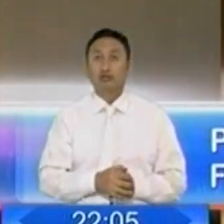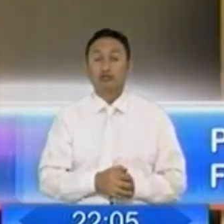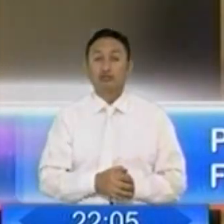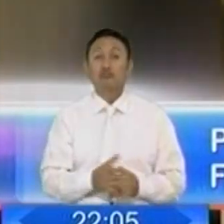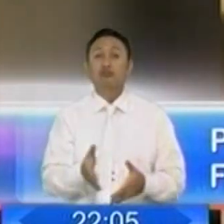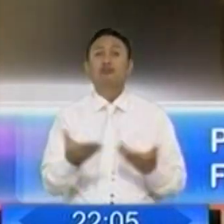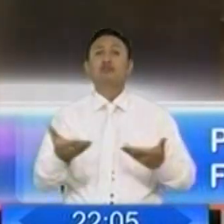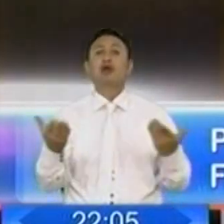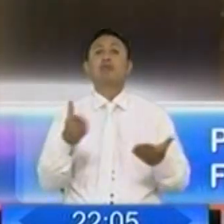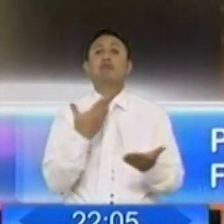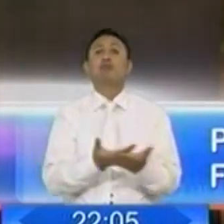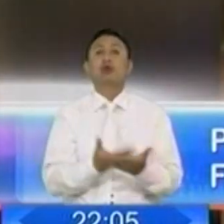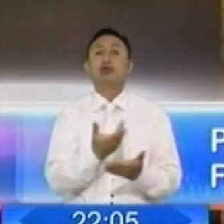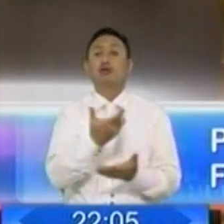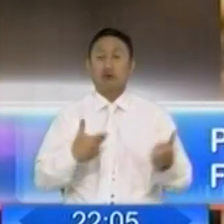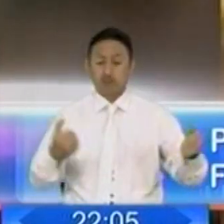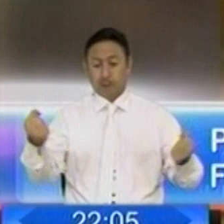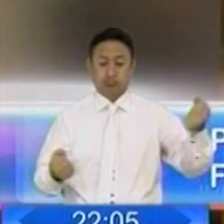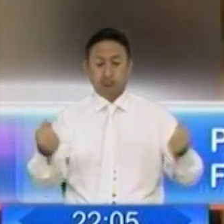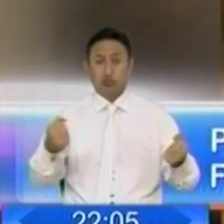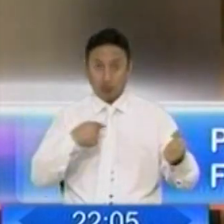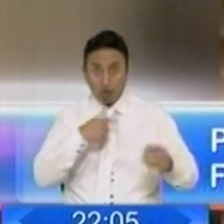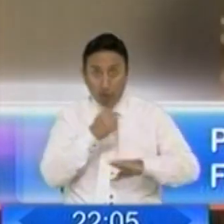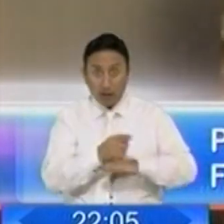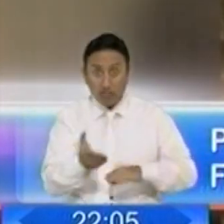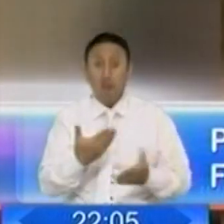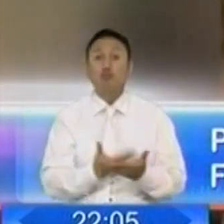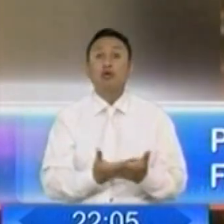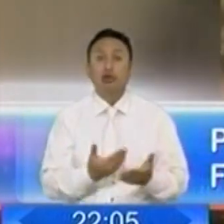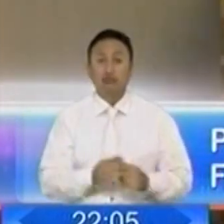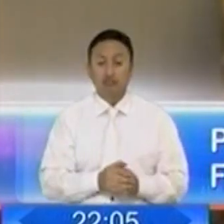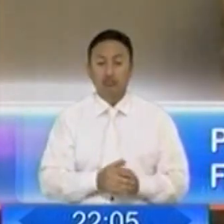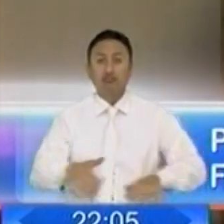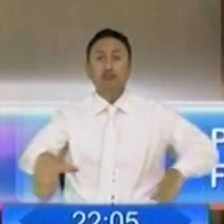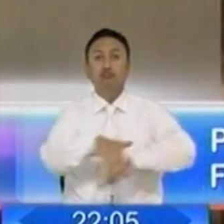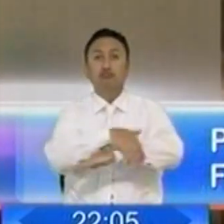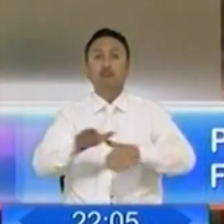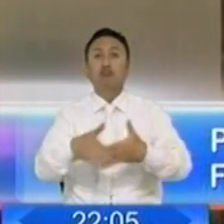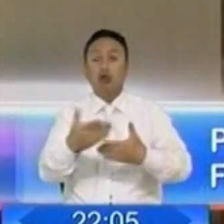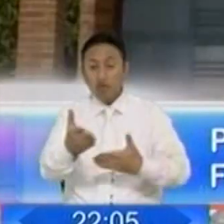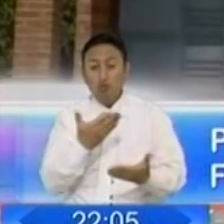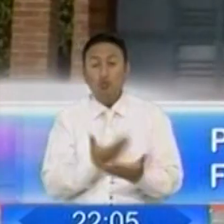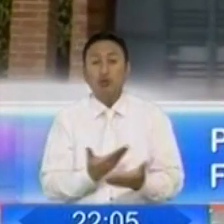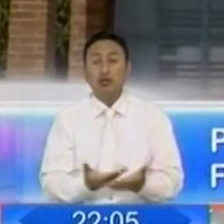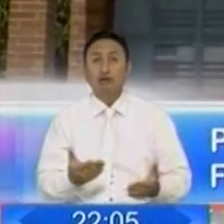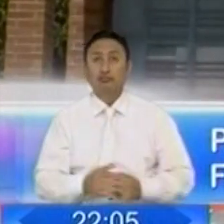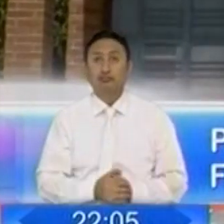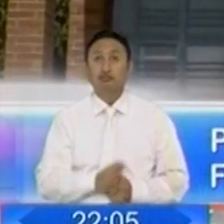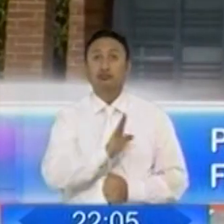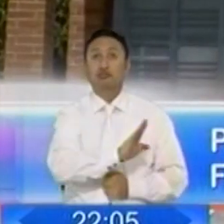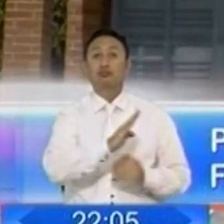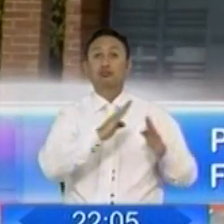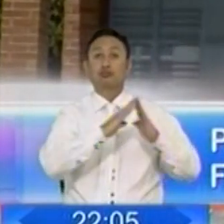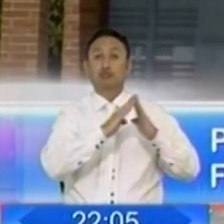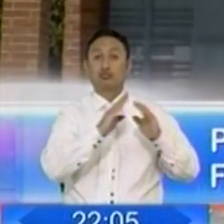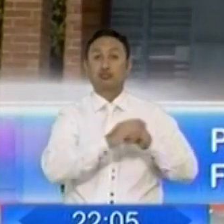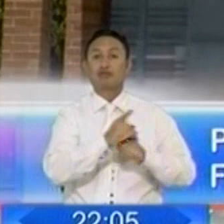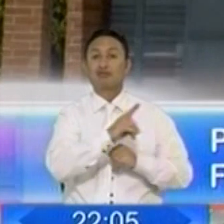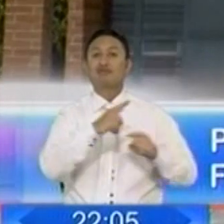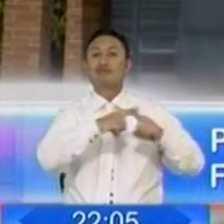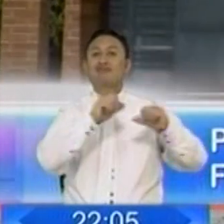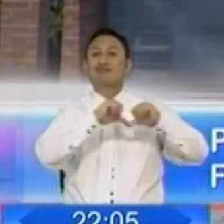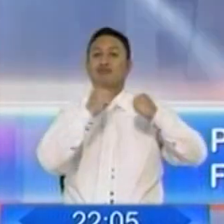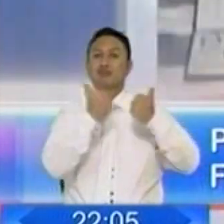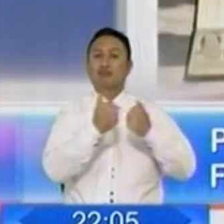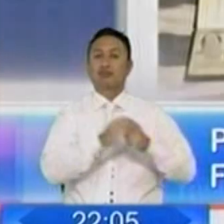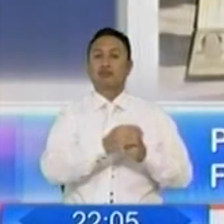que me demuestren las morquetas. Las vías cerradas, que me demuestren. La vivienda del exasambleísta Virgilio